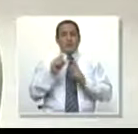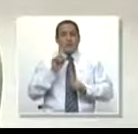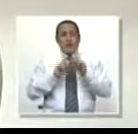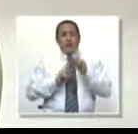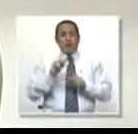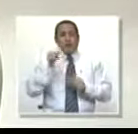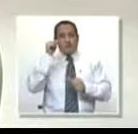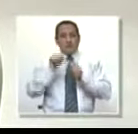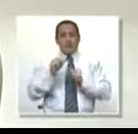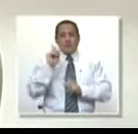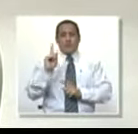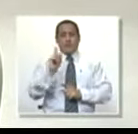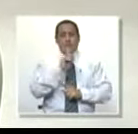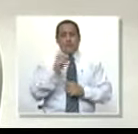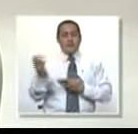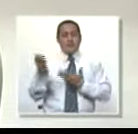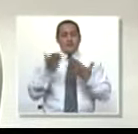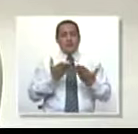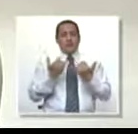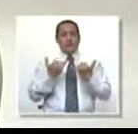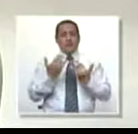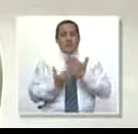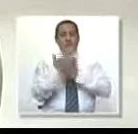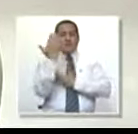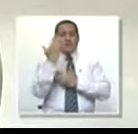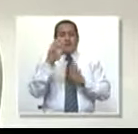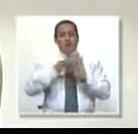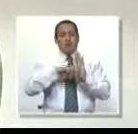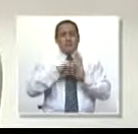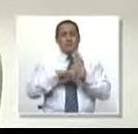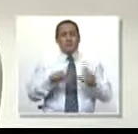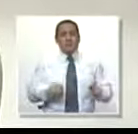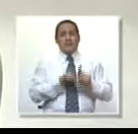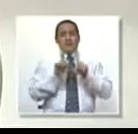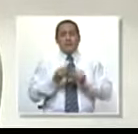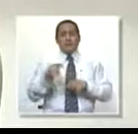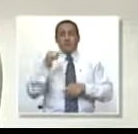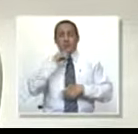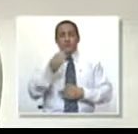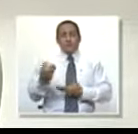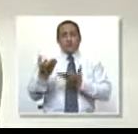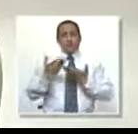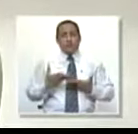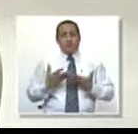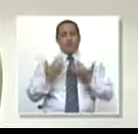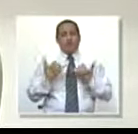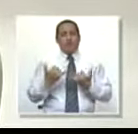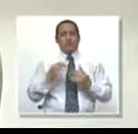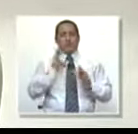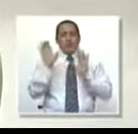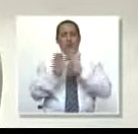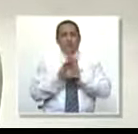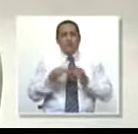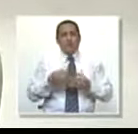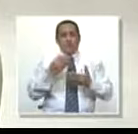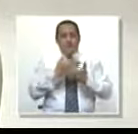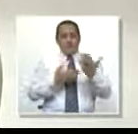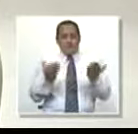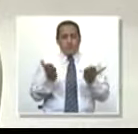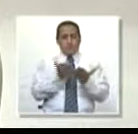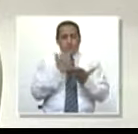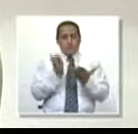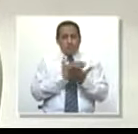impresiones las frases de nuestros invitados esta mañana en el programa y marilu nos dejó una un ejemplar de la